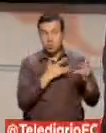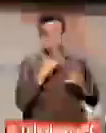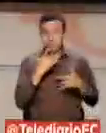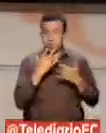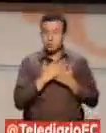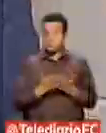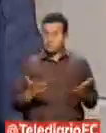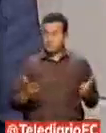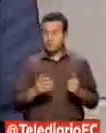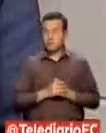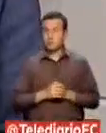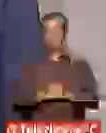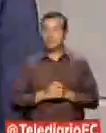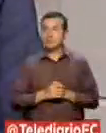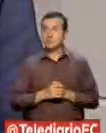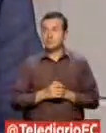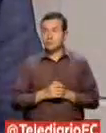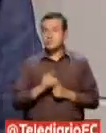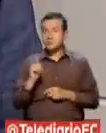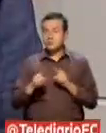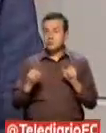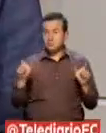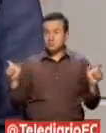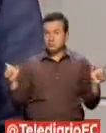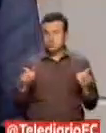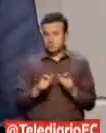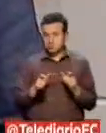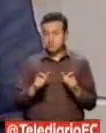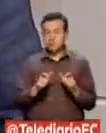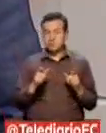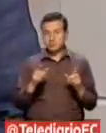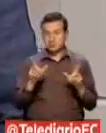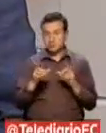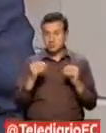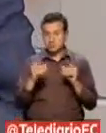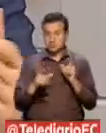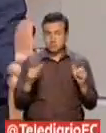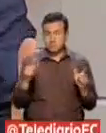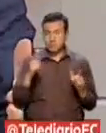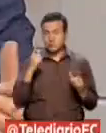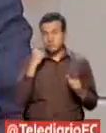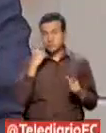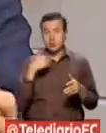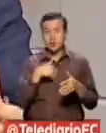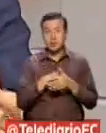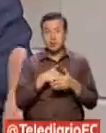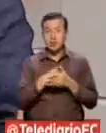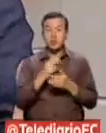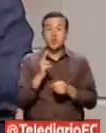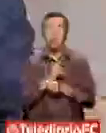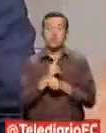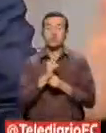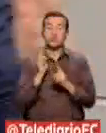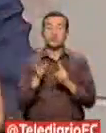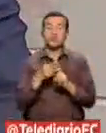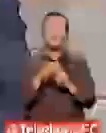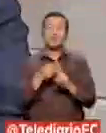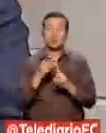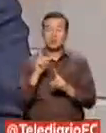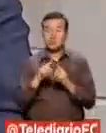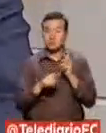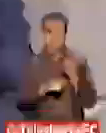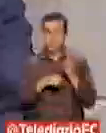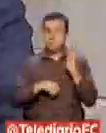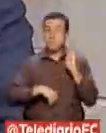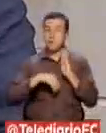emocionalidad. En muchas ocasiones se está discutiendo, se comienza a discutir si hay que limitar el uso de las redes sociales o ejercer un